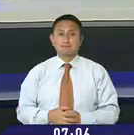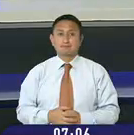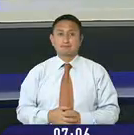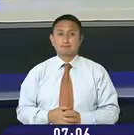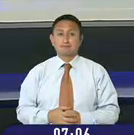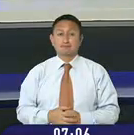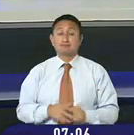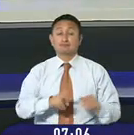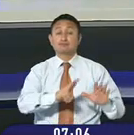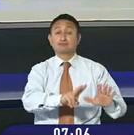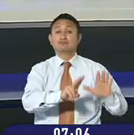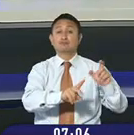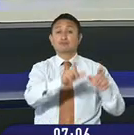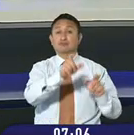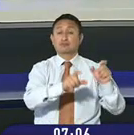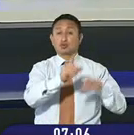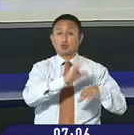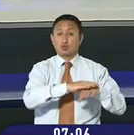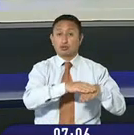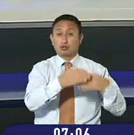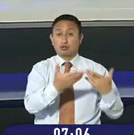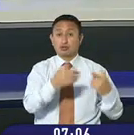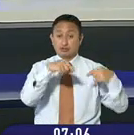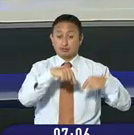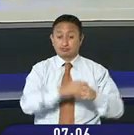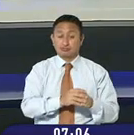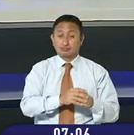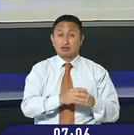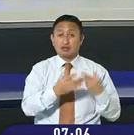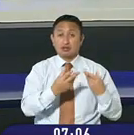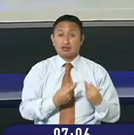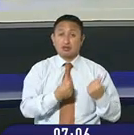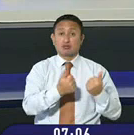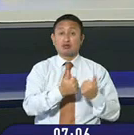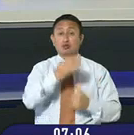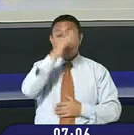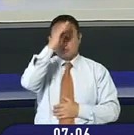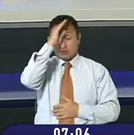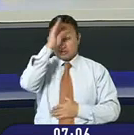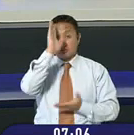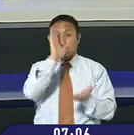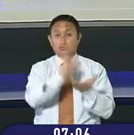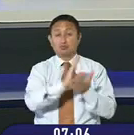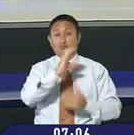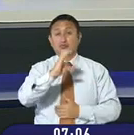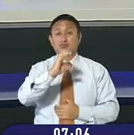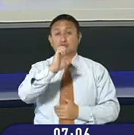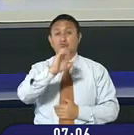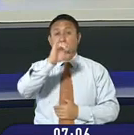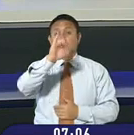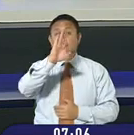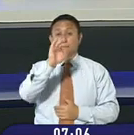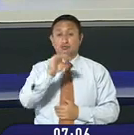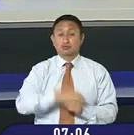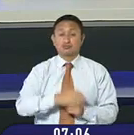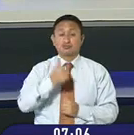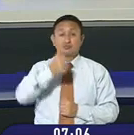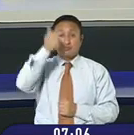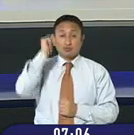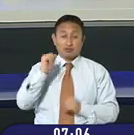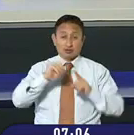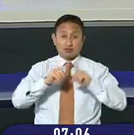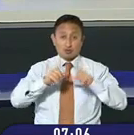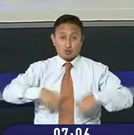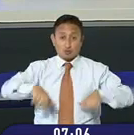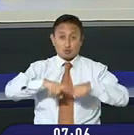personas que estarían implicados en un nuevo caso de peculado en el hospital IES de Los Ceibos fueron aprehendidos en diferentes sectores de la